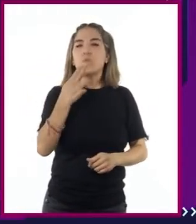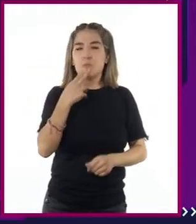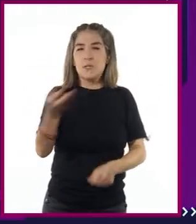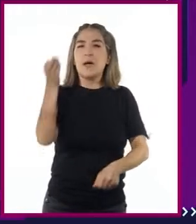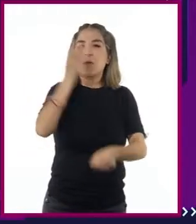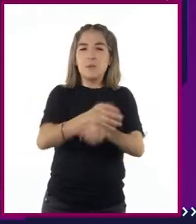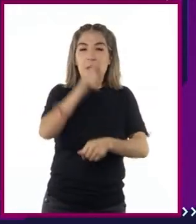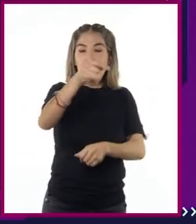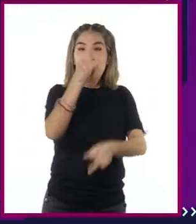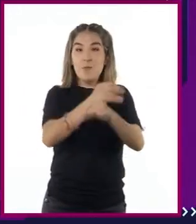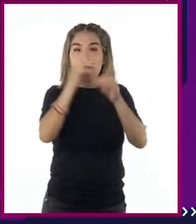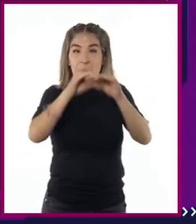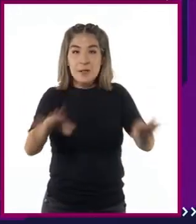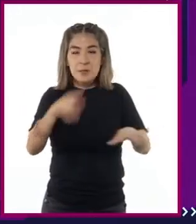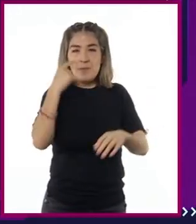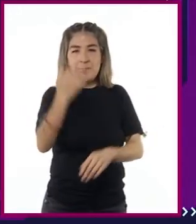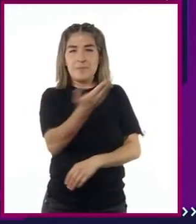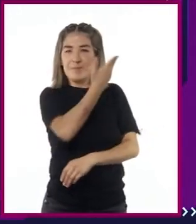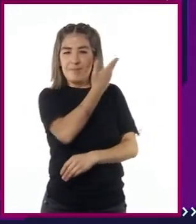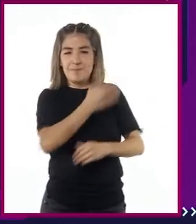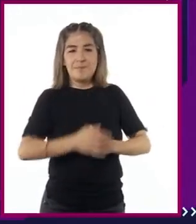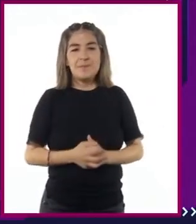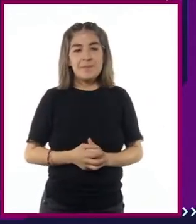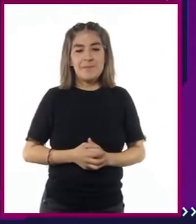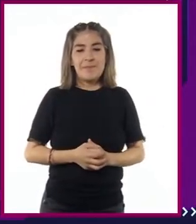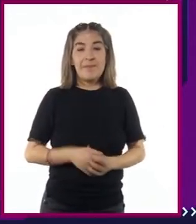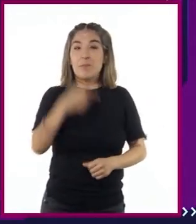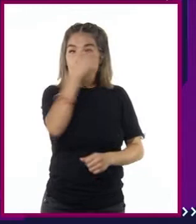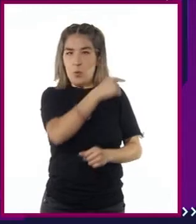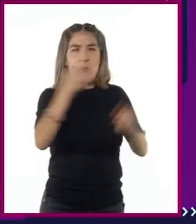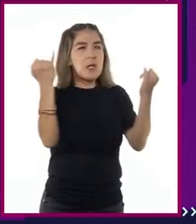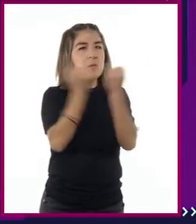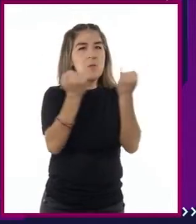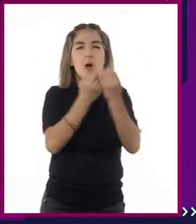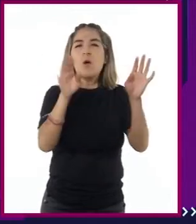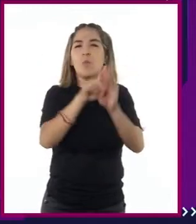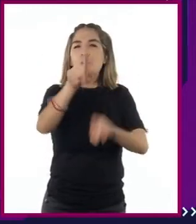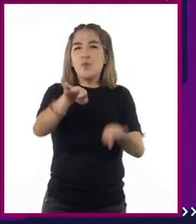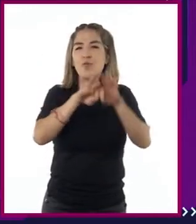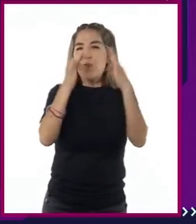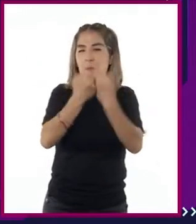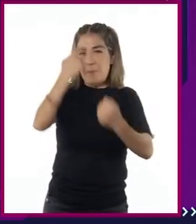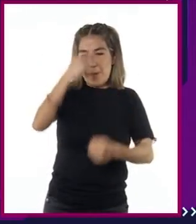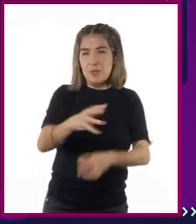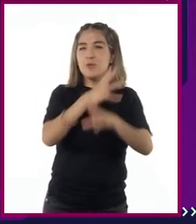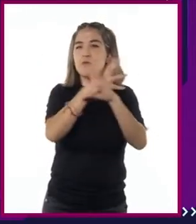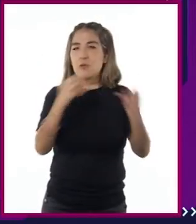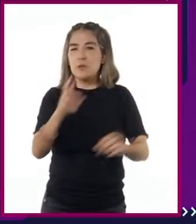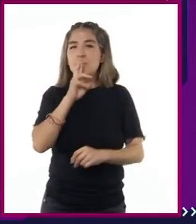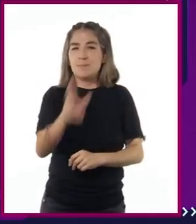para identificar así lo solicitado y así plantear una estrategia de solución.